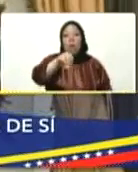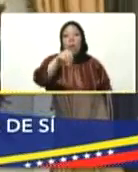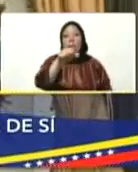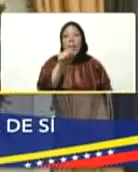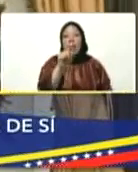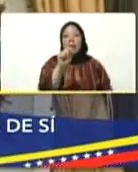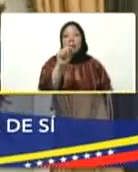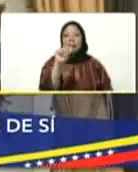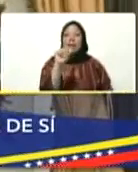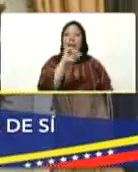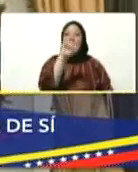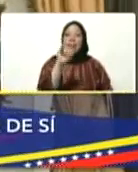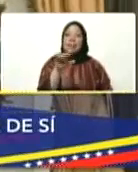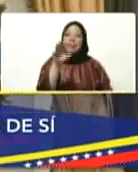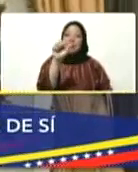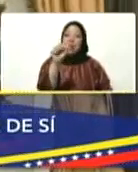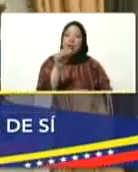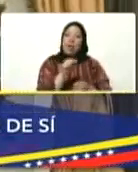el afecto